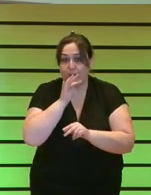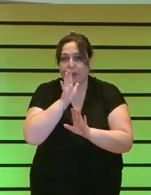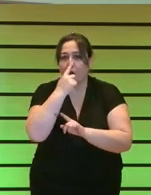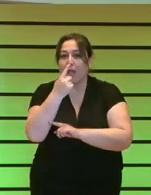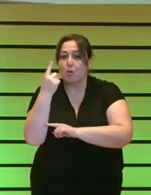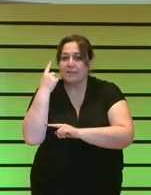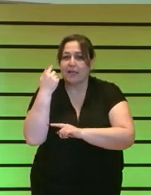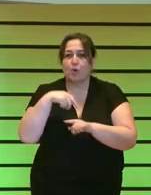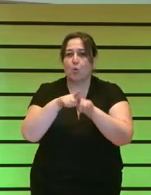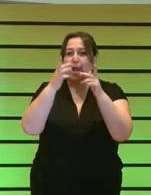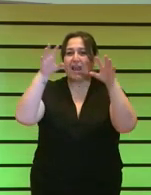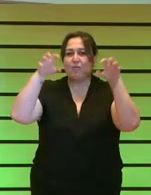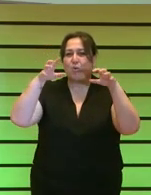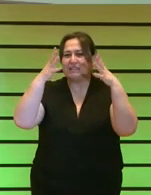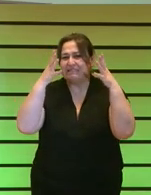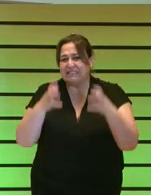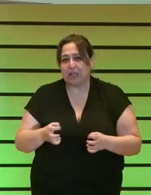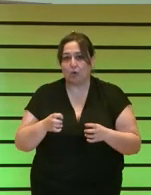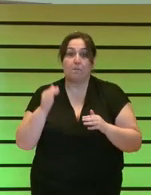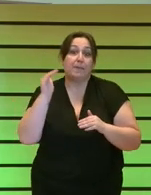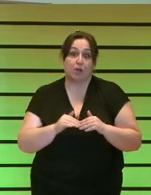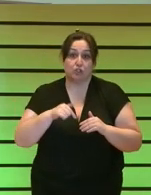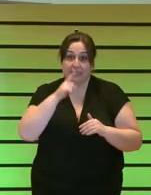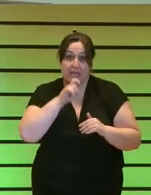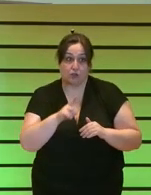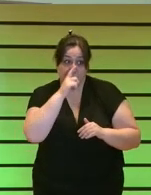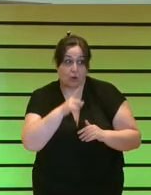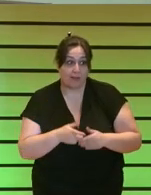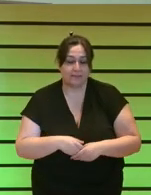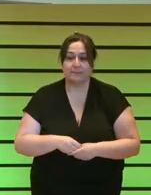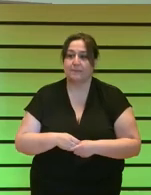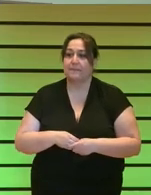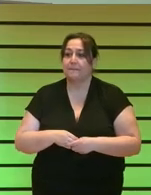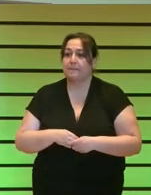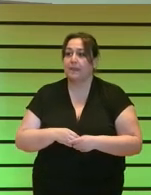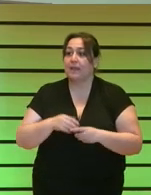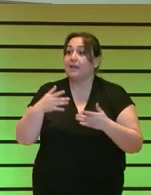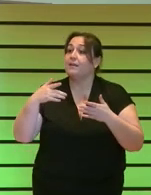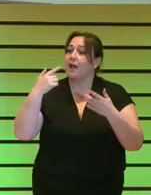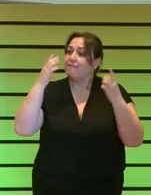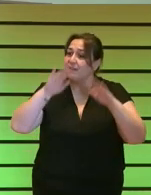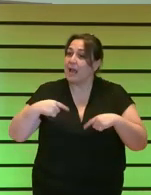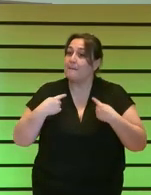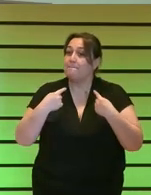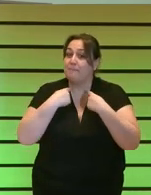año pasado que la sequía fue muchísimo más pequeña que la de este año os acordáis no bien así Todo se perdió el 35%